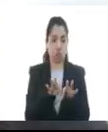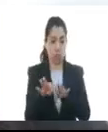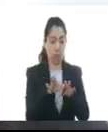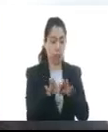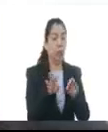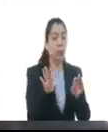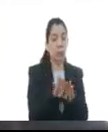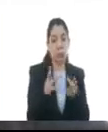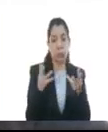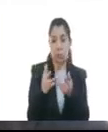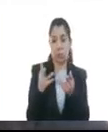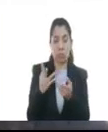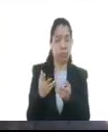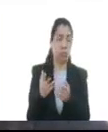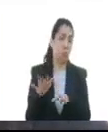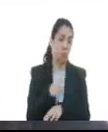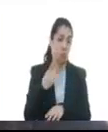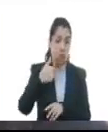país